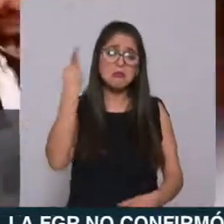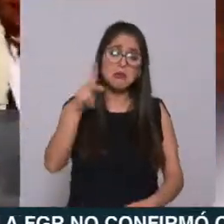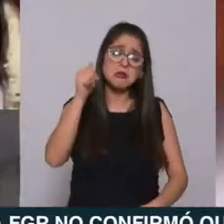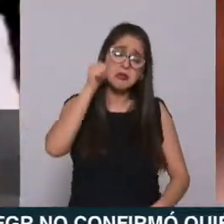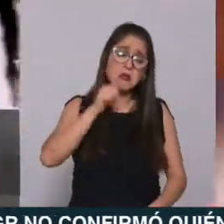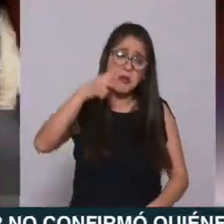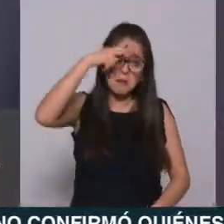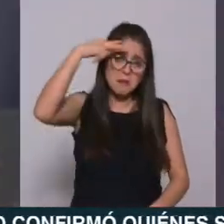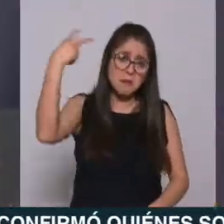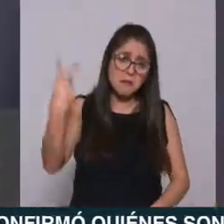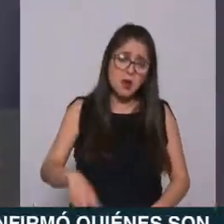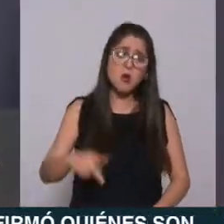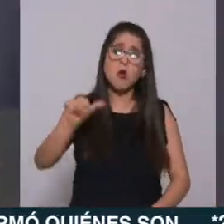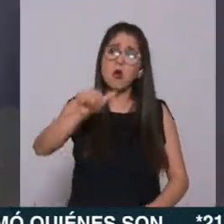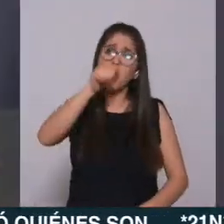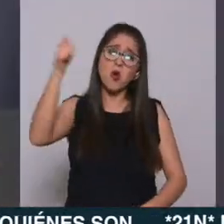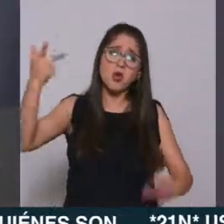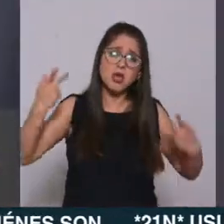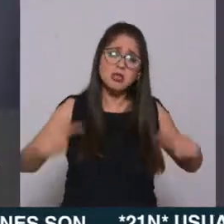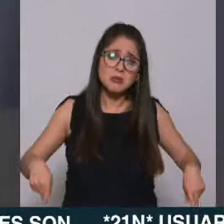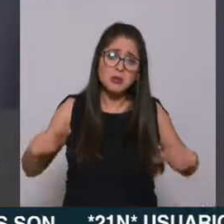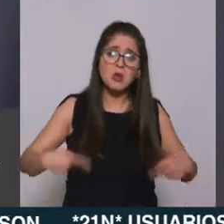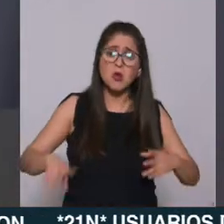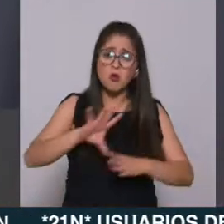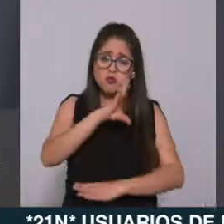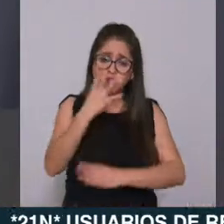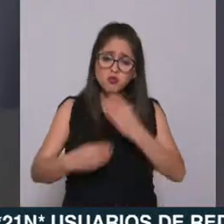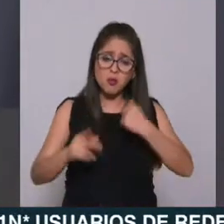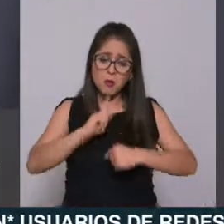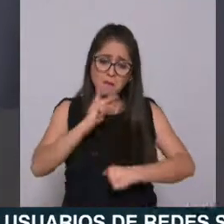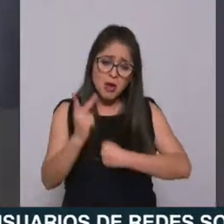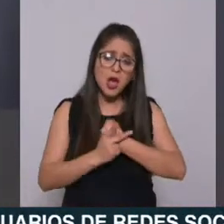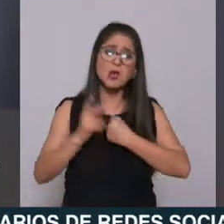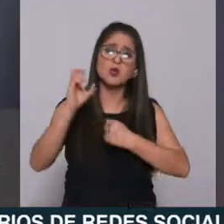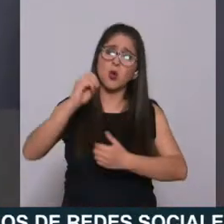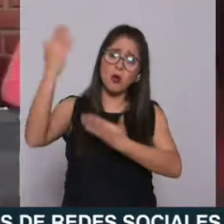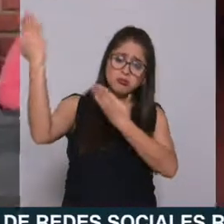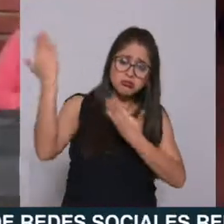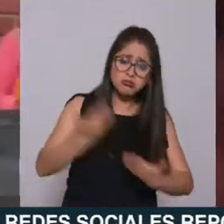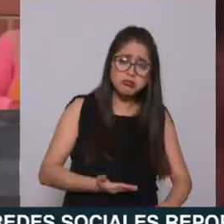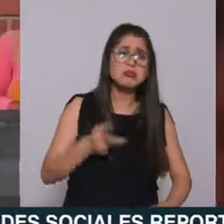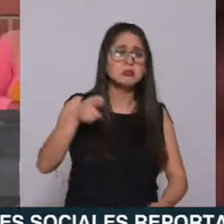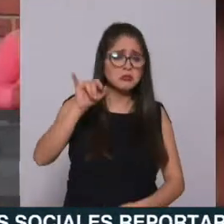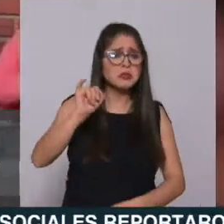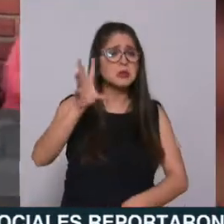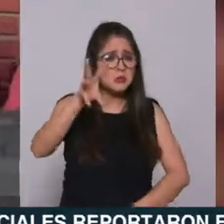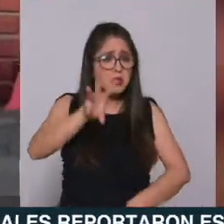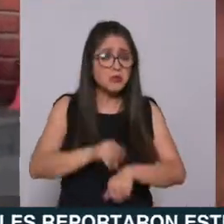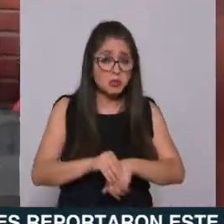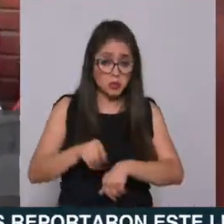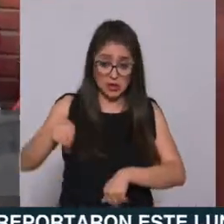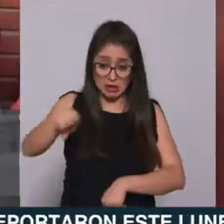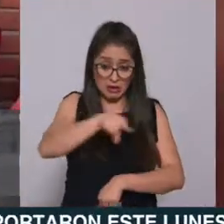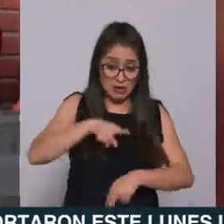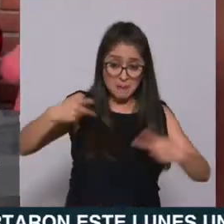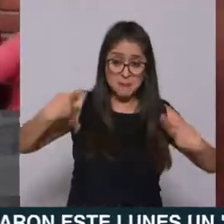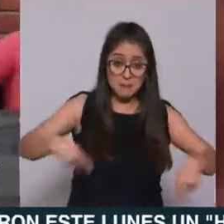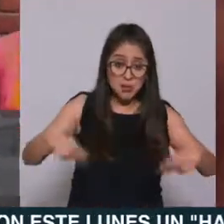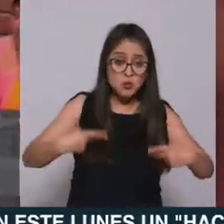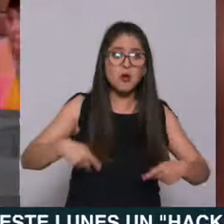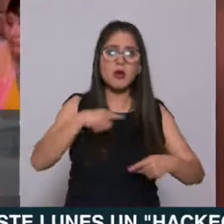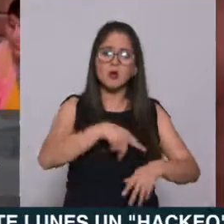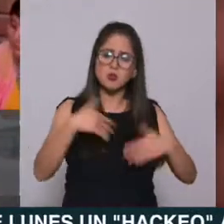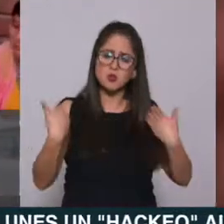a distintos exiliados y asilados, y ellos a su vez han dejado en nuestro país pues un gran legado, no solo de ideas, sino también